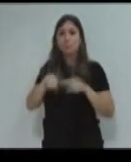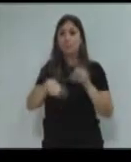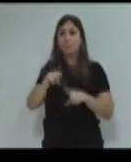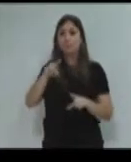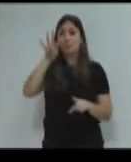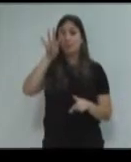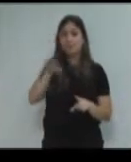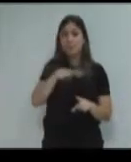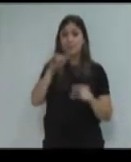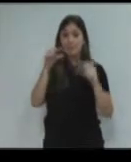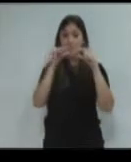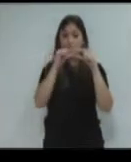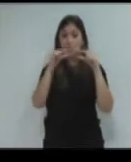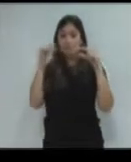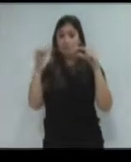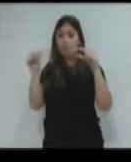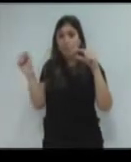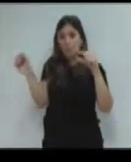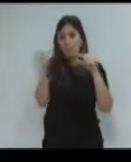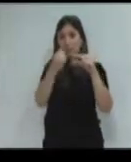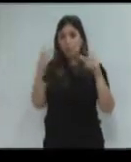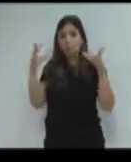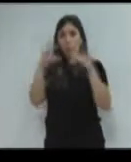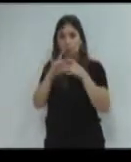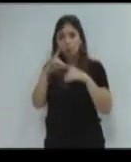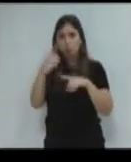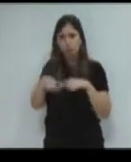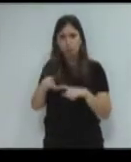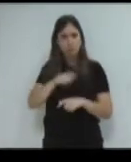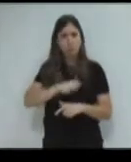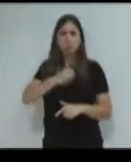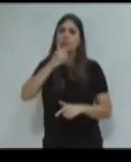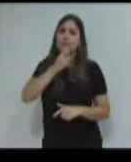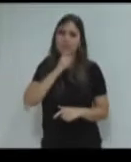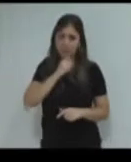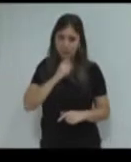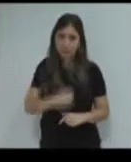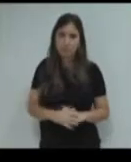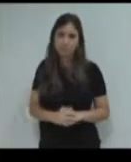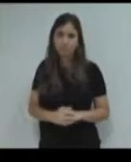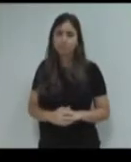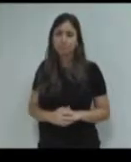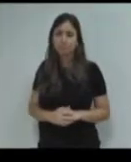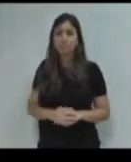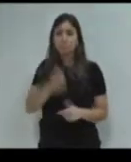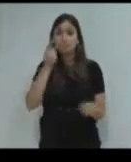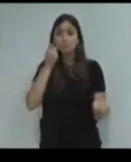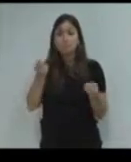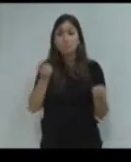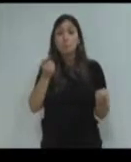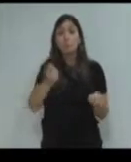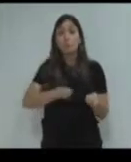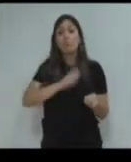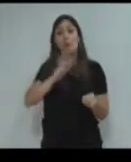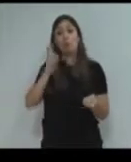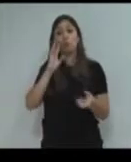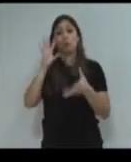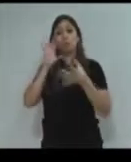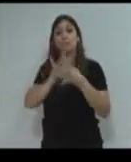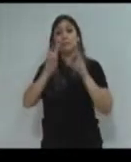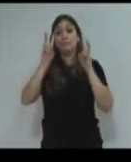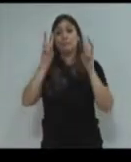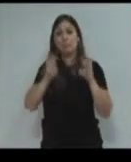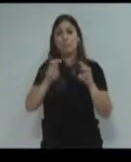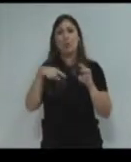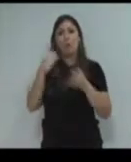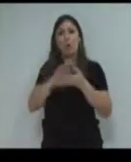No. Cualquiera de nosotros nos va a resultar más difícil. Eso nos lleva, bueno, a otro tema que luego, si queréis, hablamos del